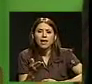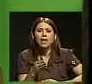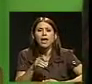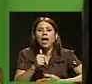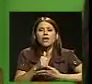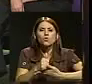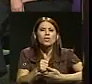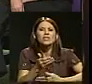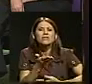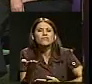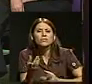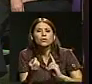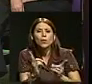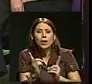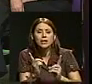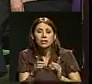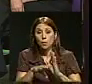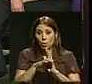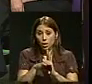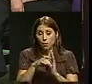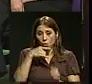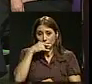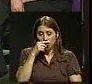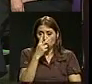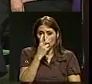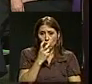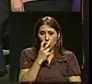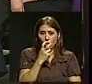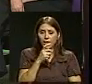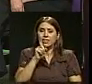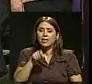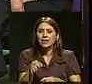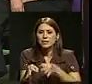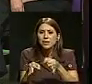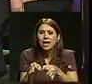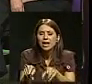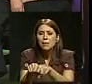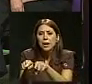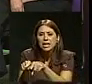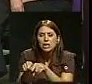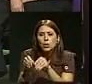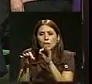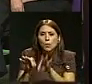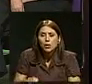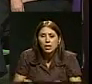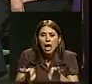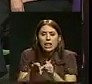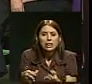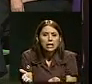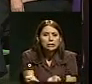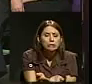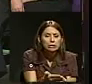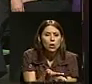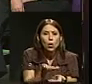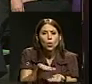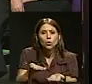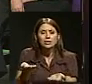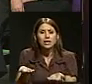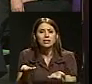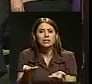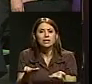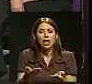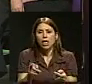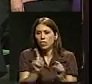es un niño que no puede ver, explicarle qué importante es recoger las cosas, qué importantes son